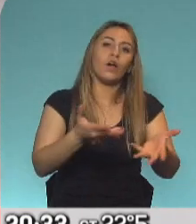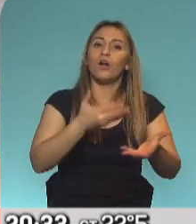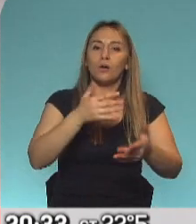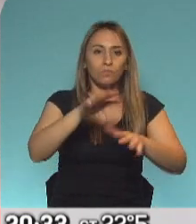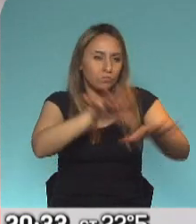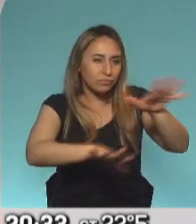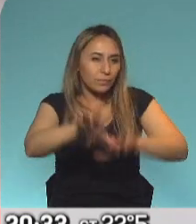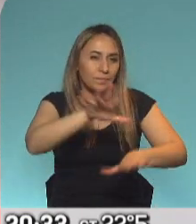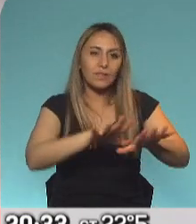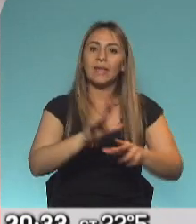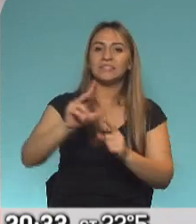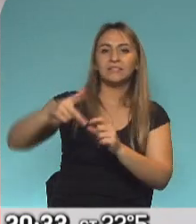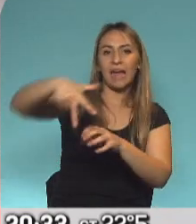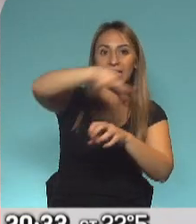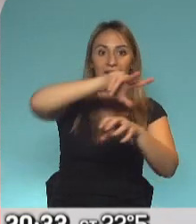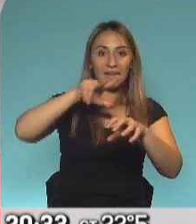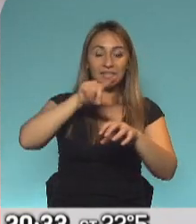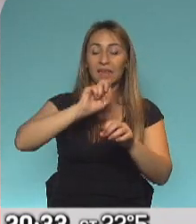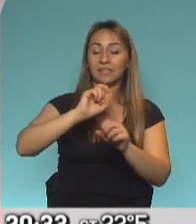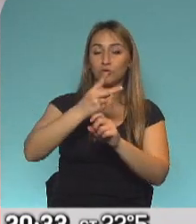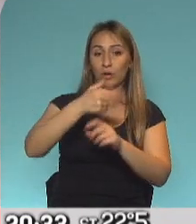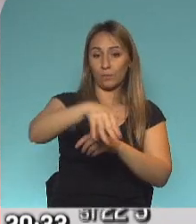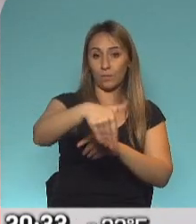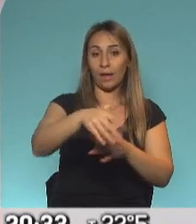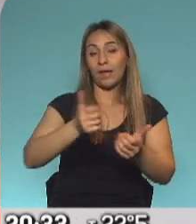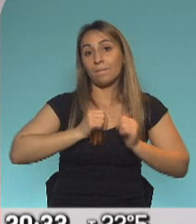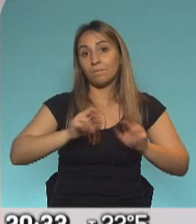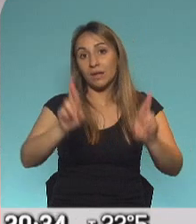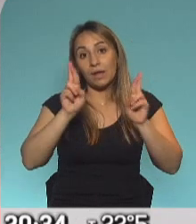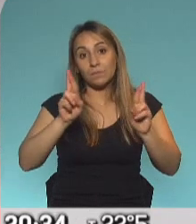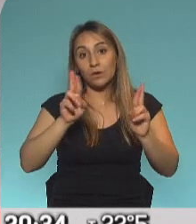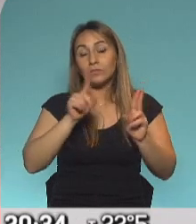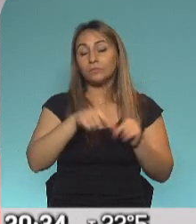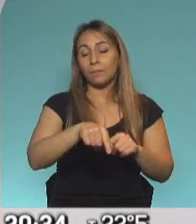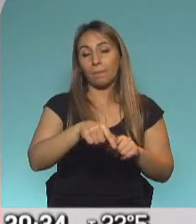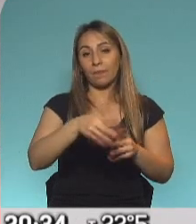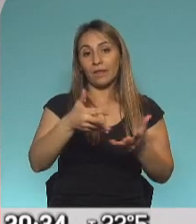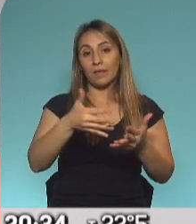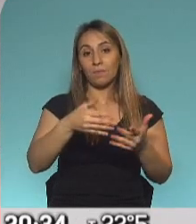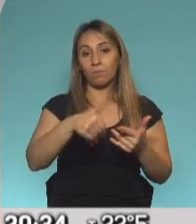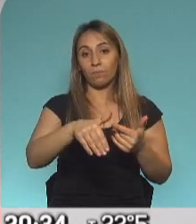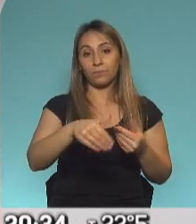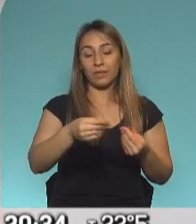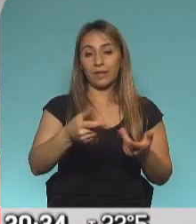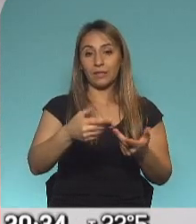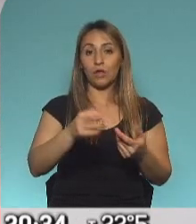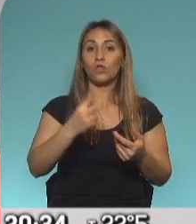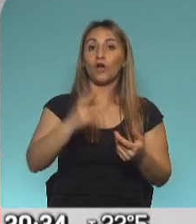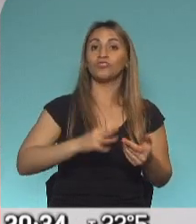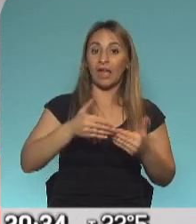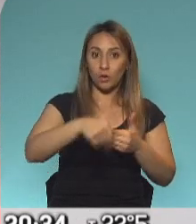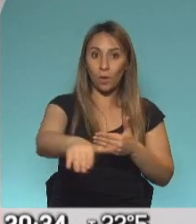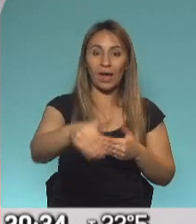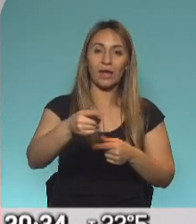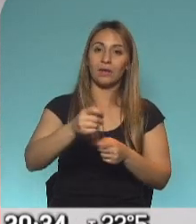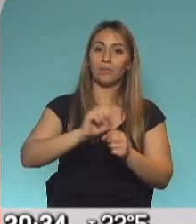satélite ARSAT de segunda generación, que va a estar en órbita, esperamos con mucho entusiasmo que esté en órbita en 2 años, luego de que